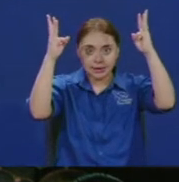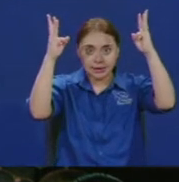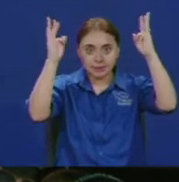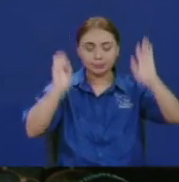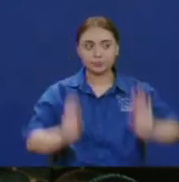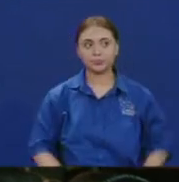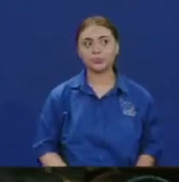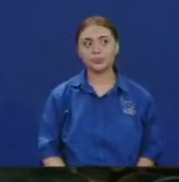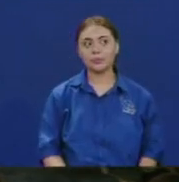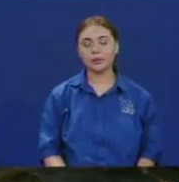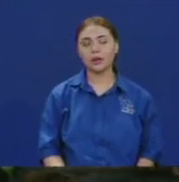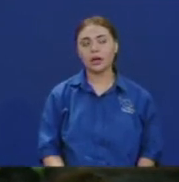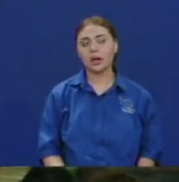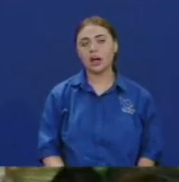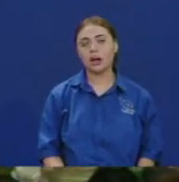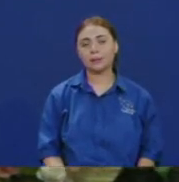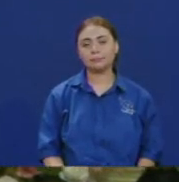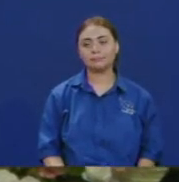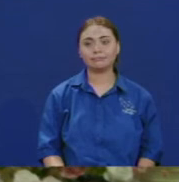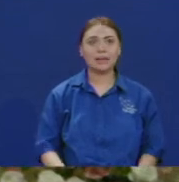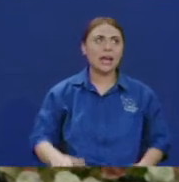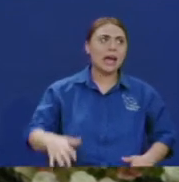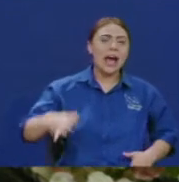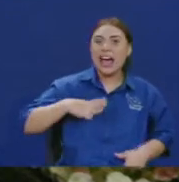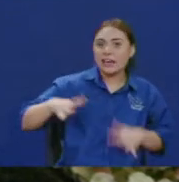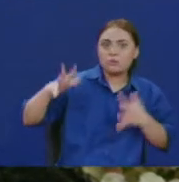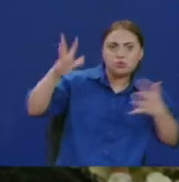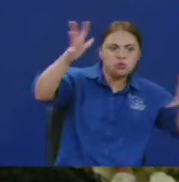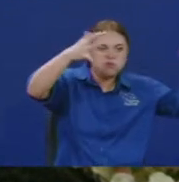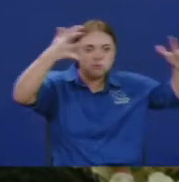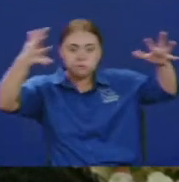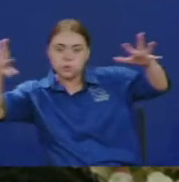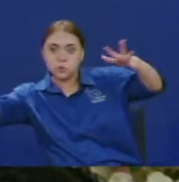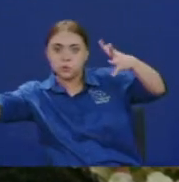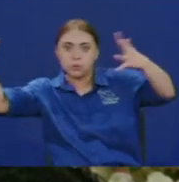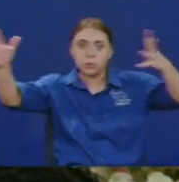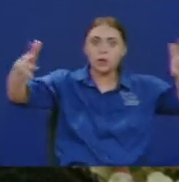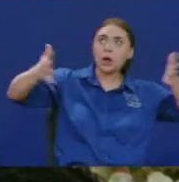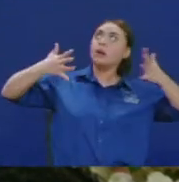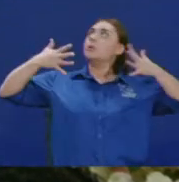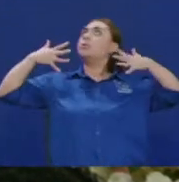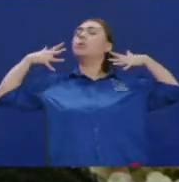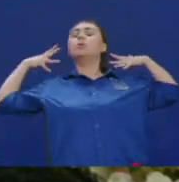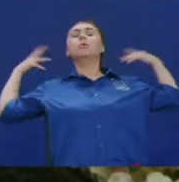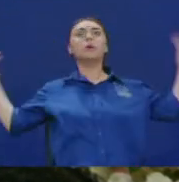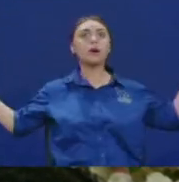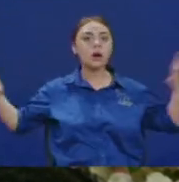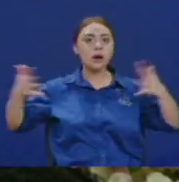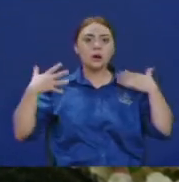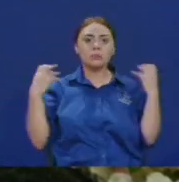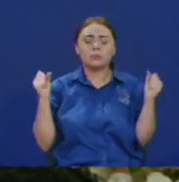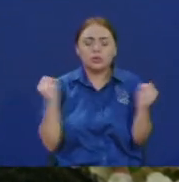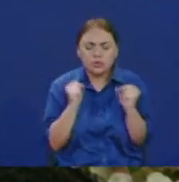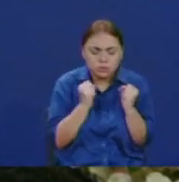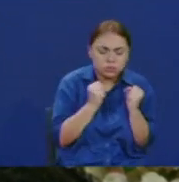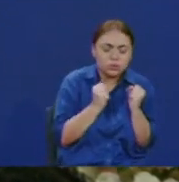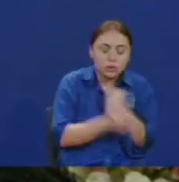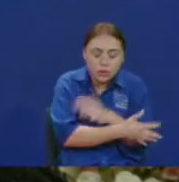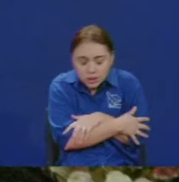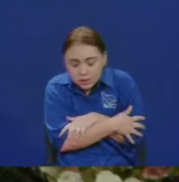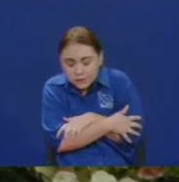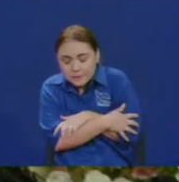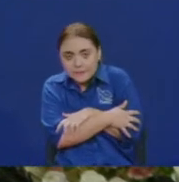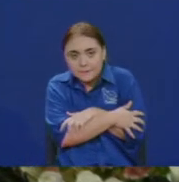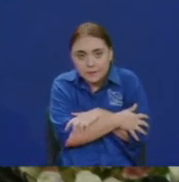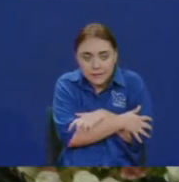Es un mes irregular totalmente, ¿va? Entonces algunos hermanos lo que hacen es que se amarran al timón, al mástil, a